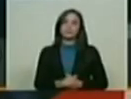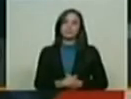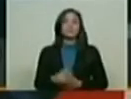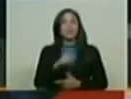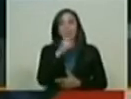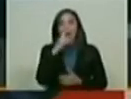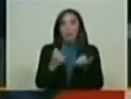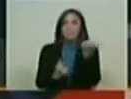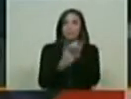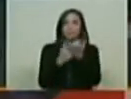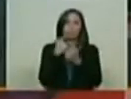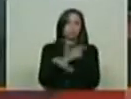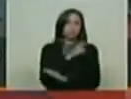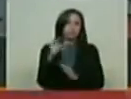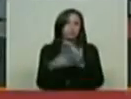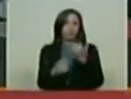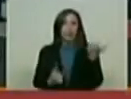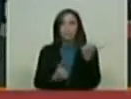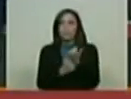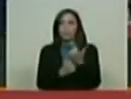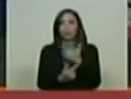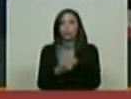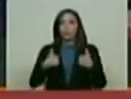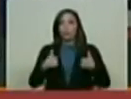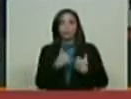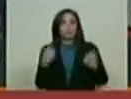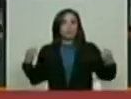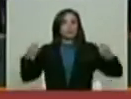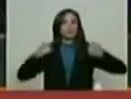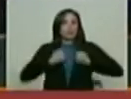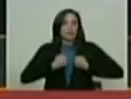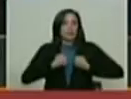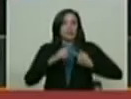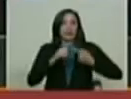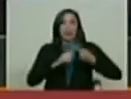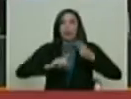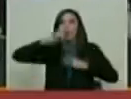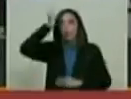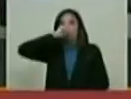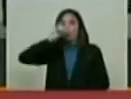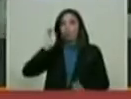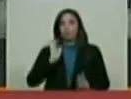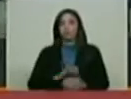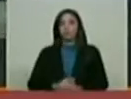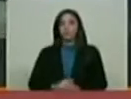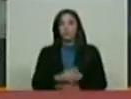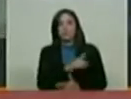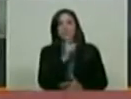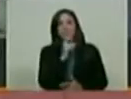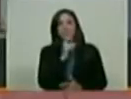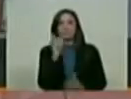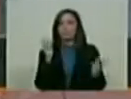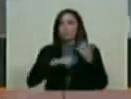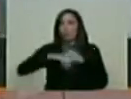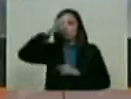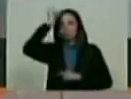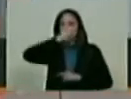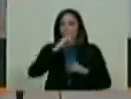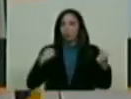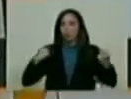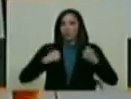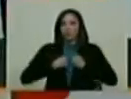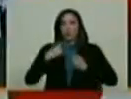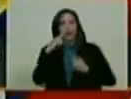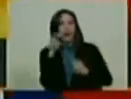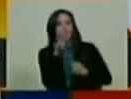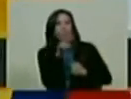apoyo. Yo me pongo una chaqueta, una gorra, es difícil identificarme, pero así todo, la gente me